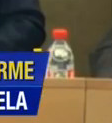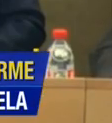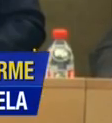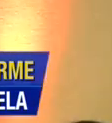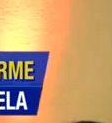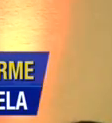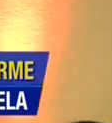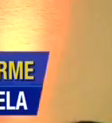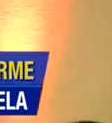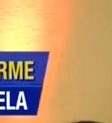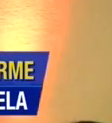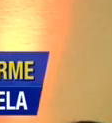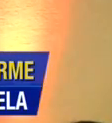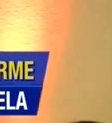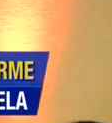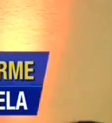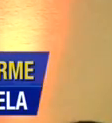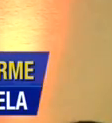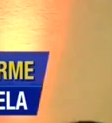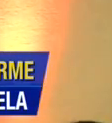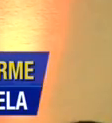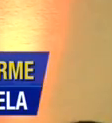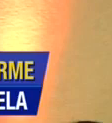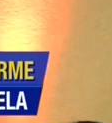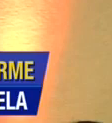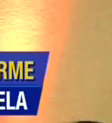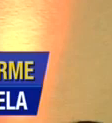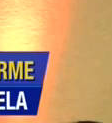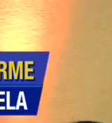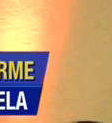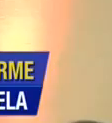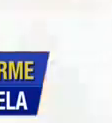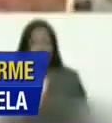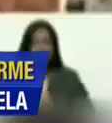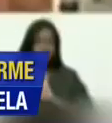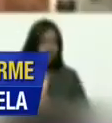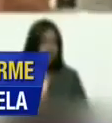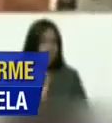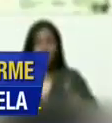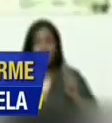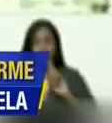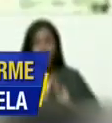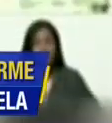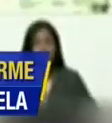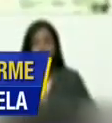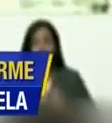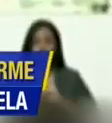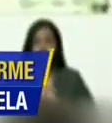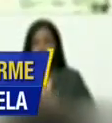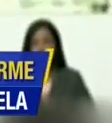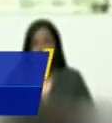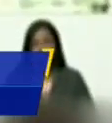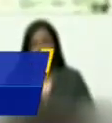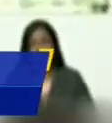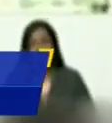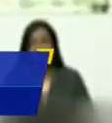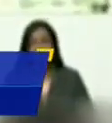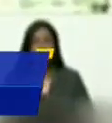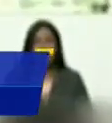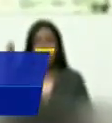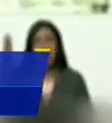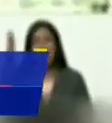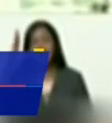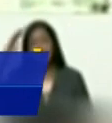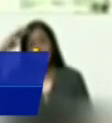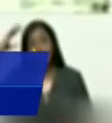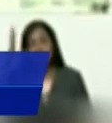presuntas ejecuciones extrajudiciales y torturas en el país. Nicolás Maduro, presidente de Venezuela. Las mentiras de la Michelle Bachelet